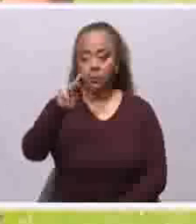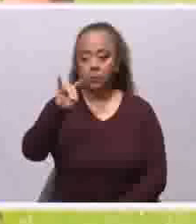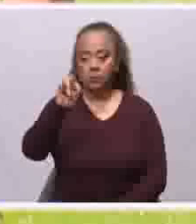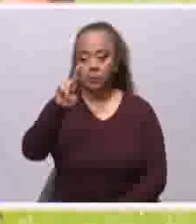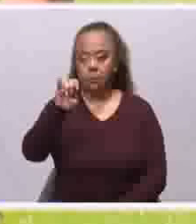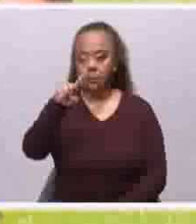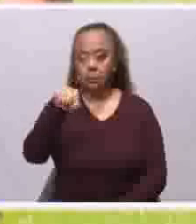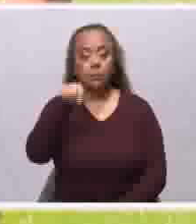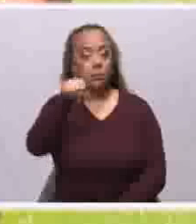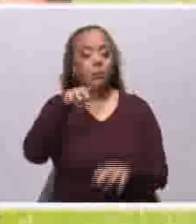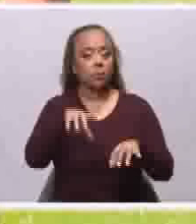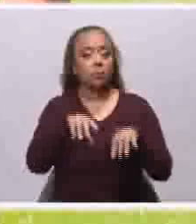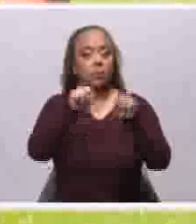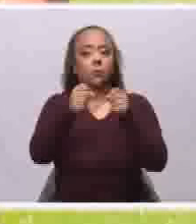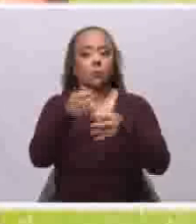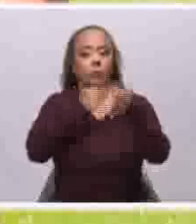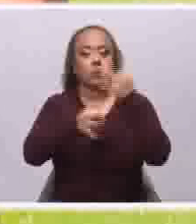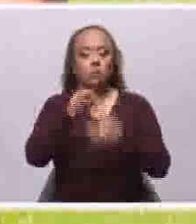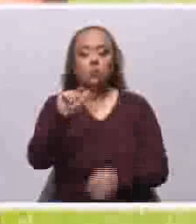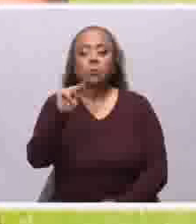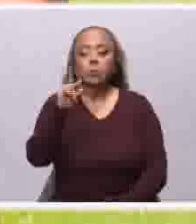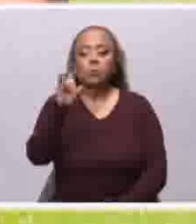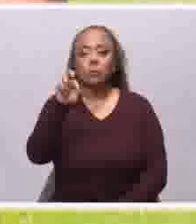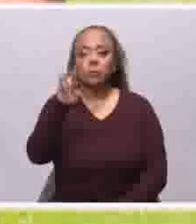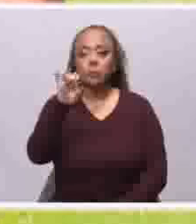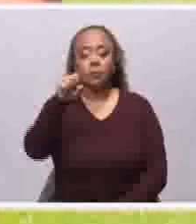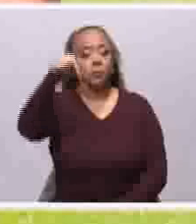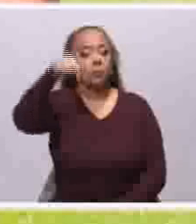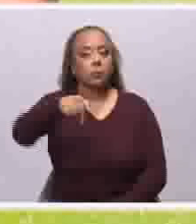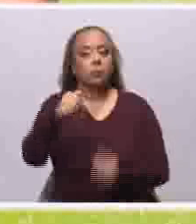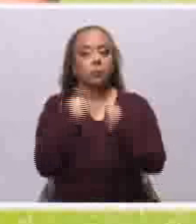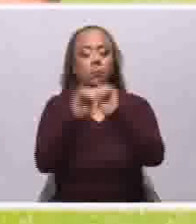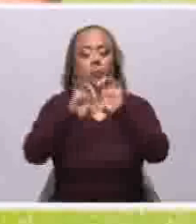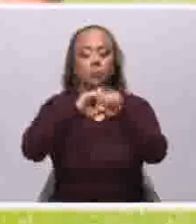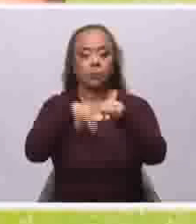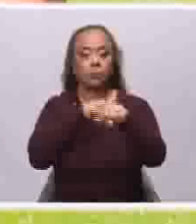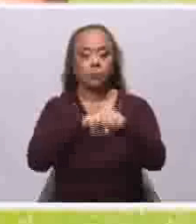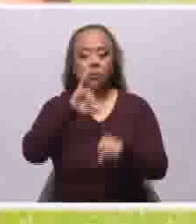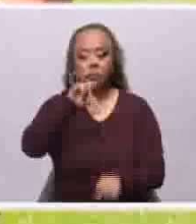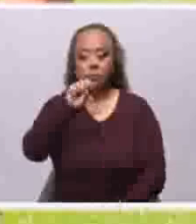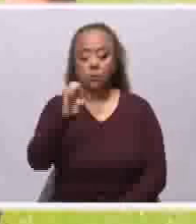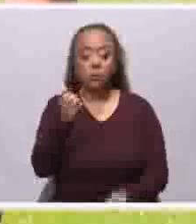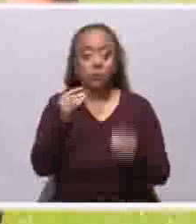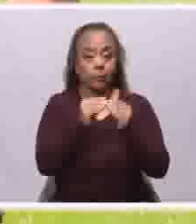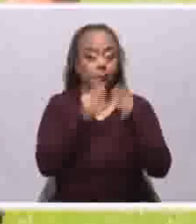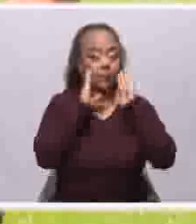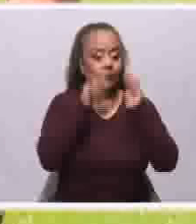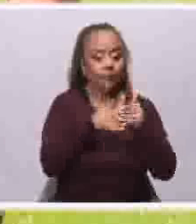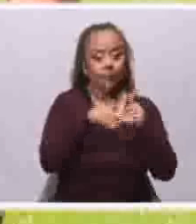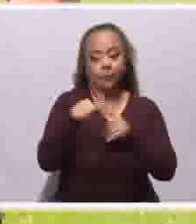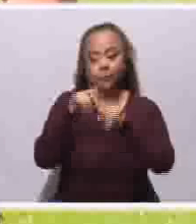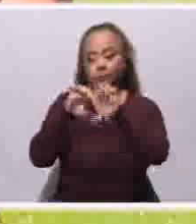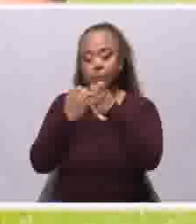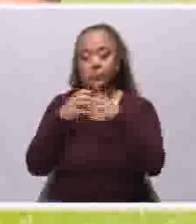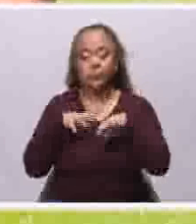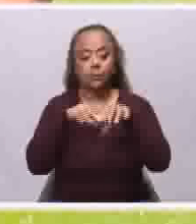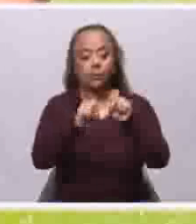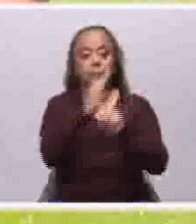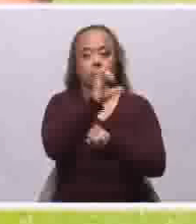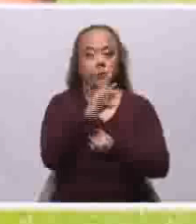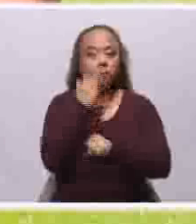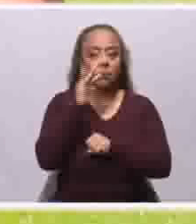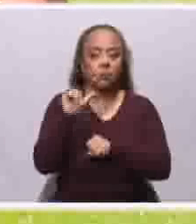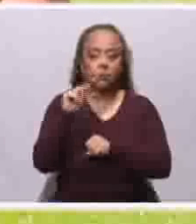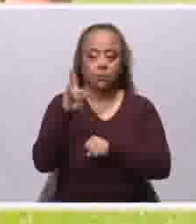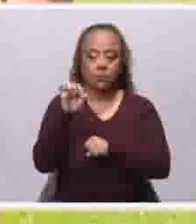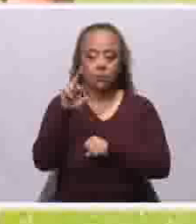el el relevo de Andrés hoy eh con la selección José estuvo más enfocado en los rivales toma la selección bueno Andrés ya ha